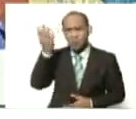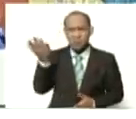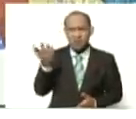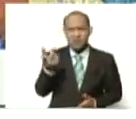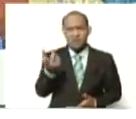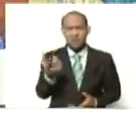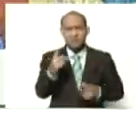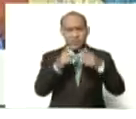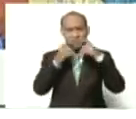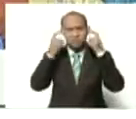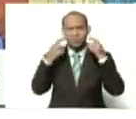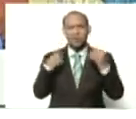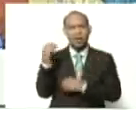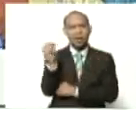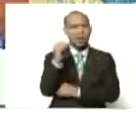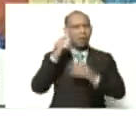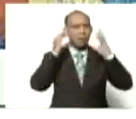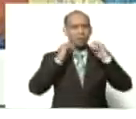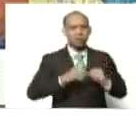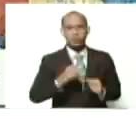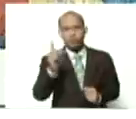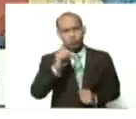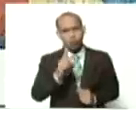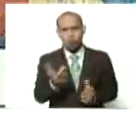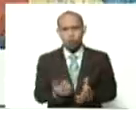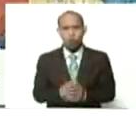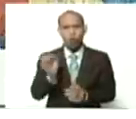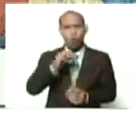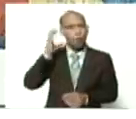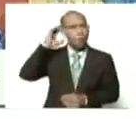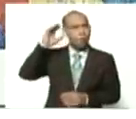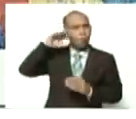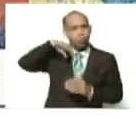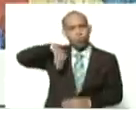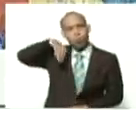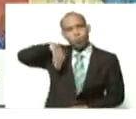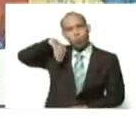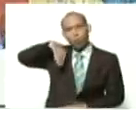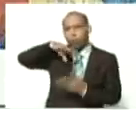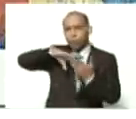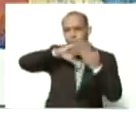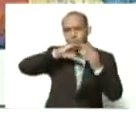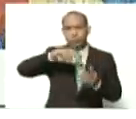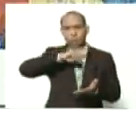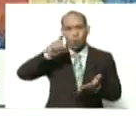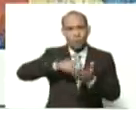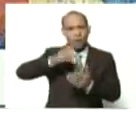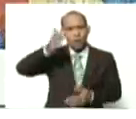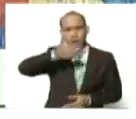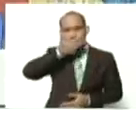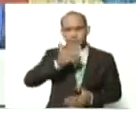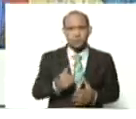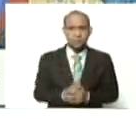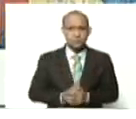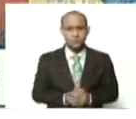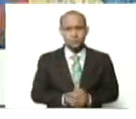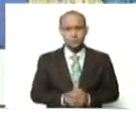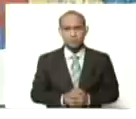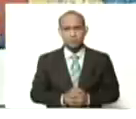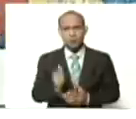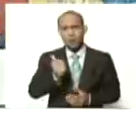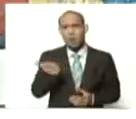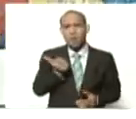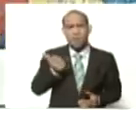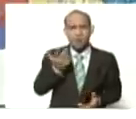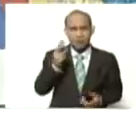cree que no es así, se lo quita, o lo carga mal puesto, lo carga aquí, o lo carga a lo loco por